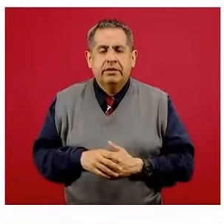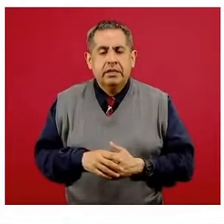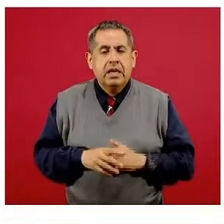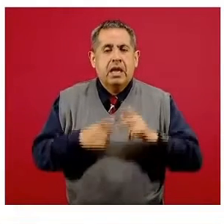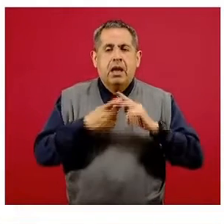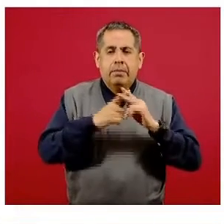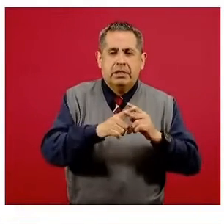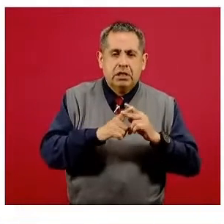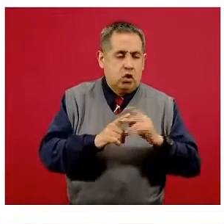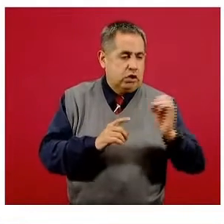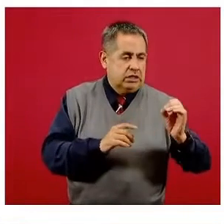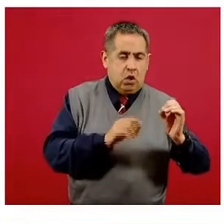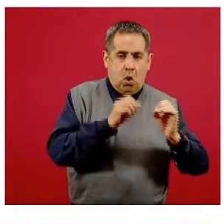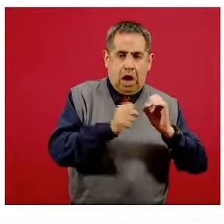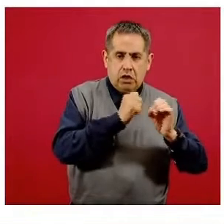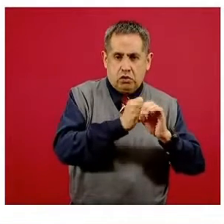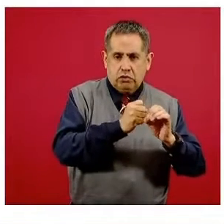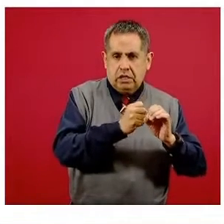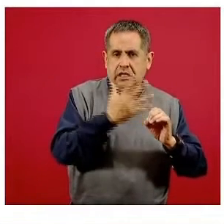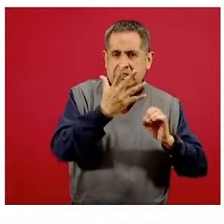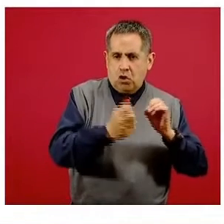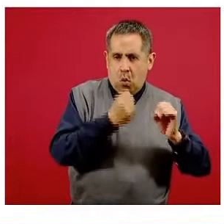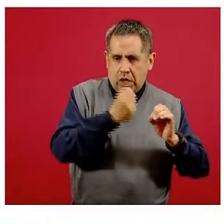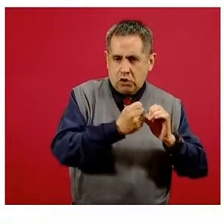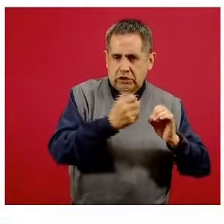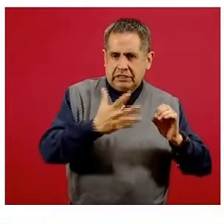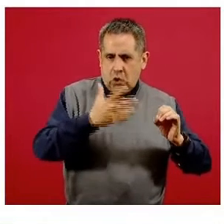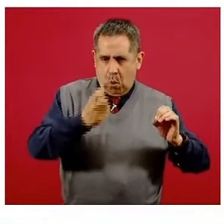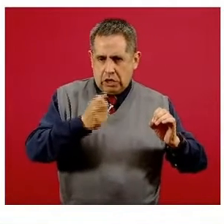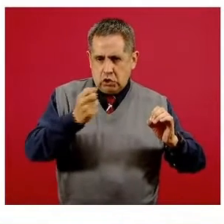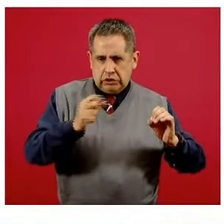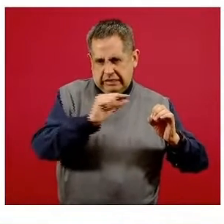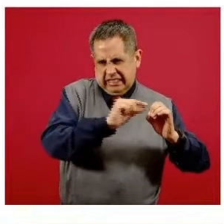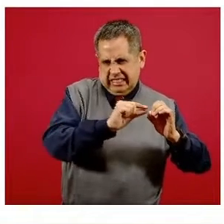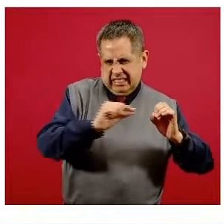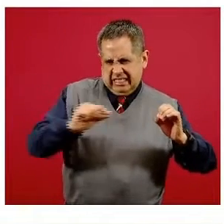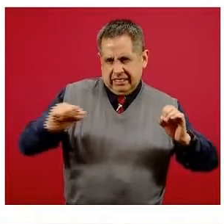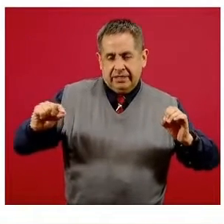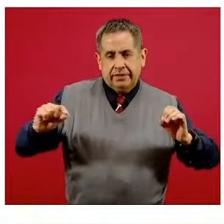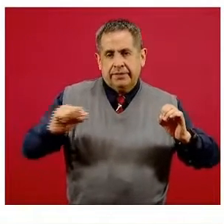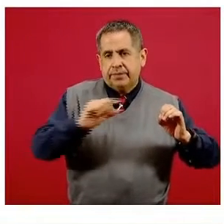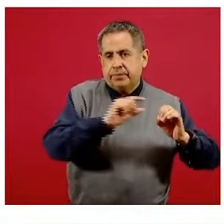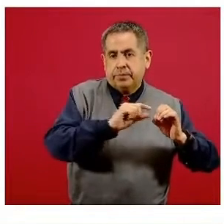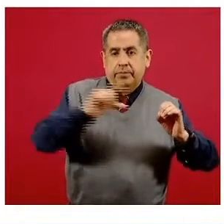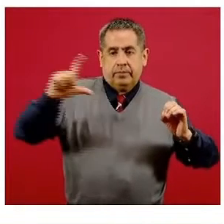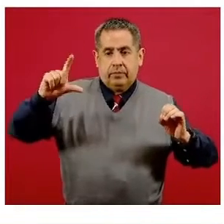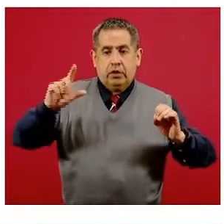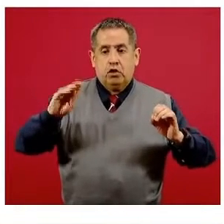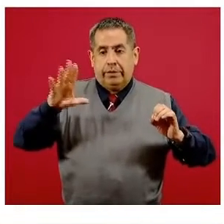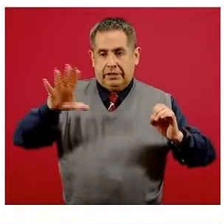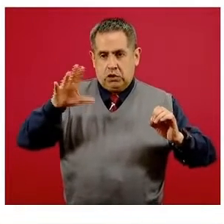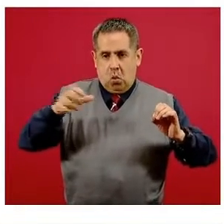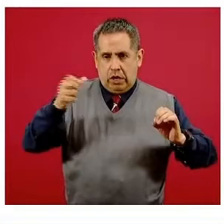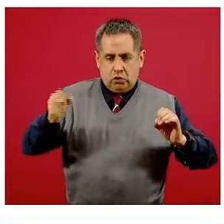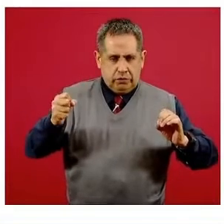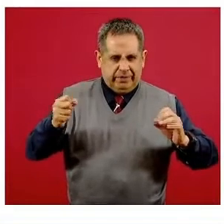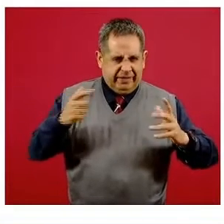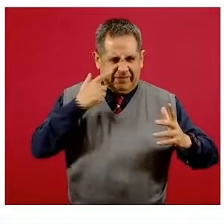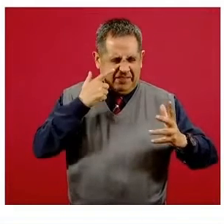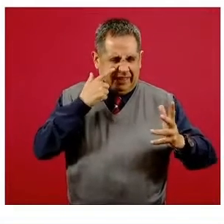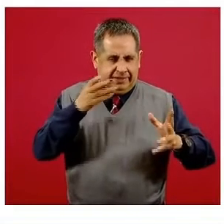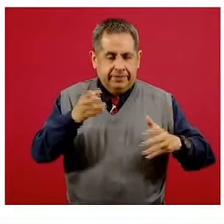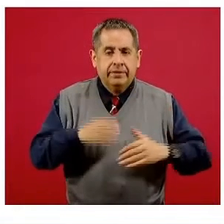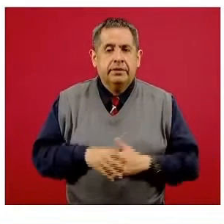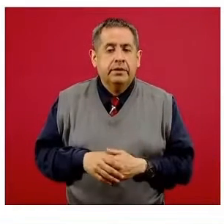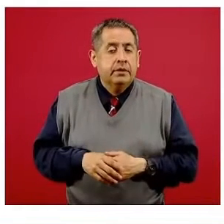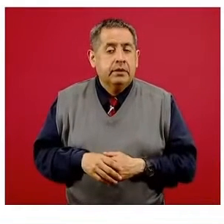empezando desde los 0 años y así cada 5 años hasta llegar a más de 95 años. Fíjense ustedes